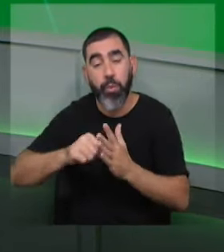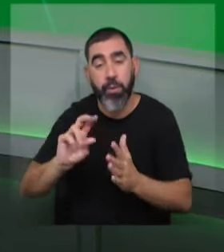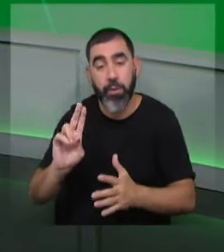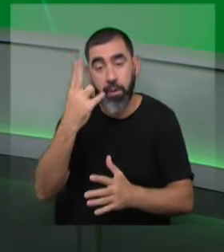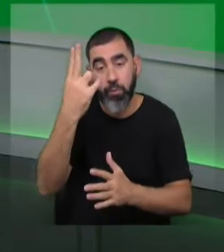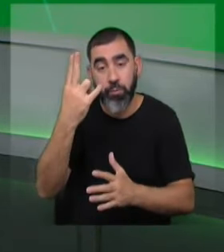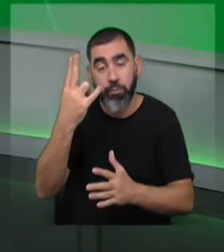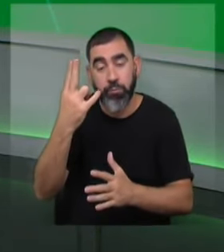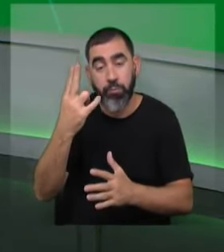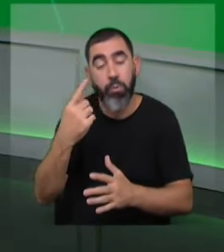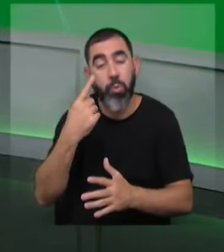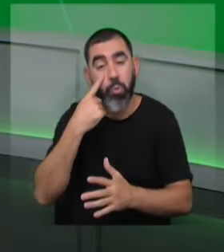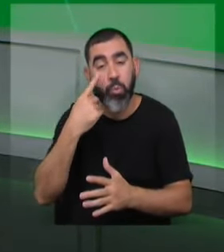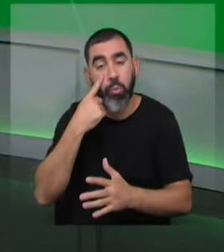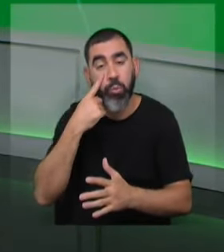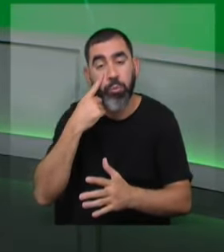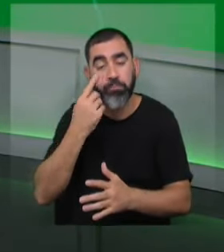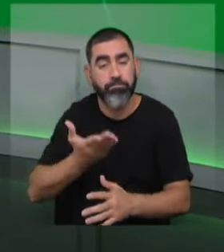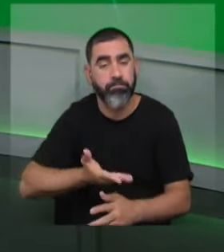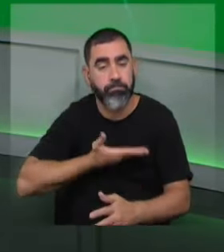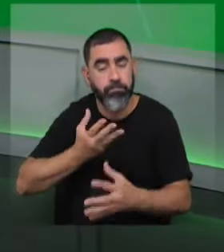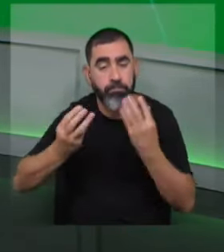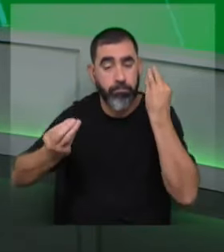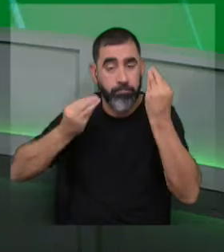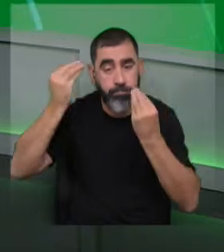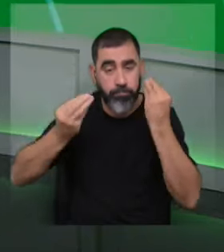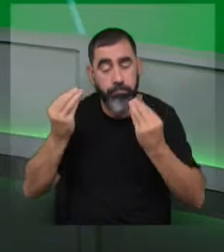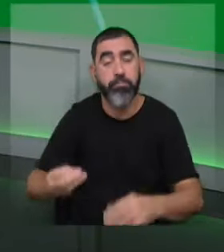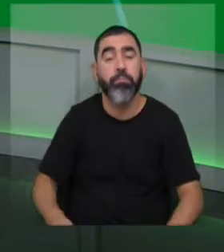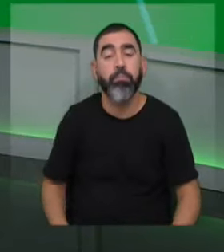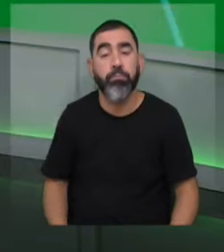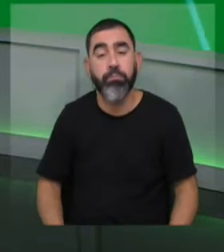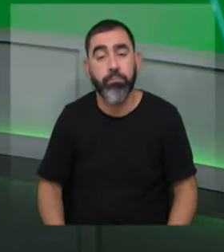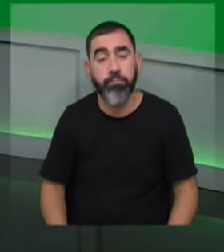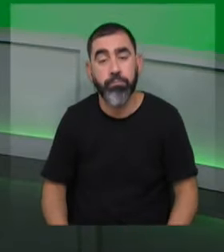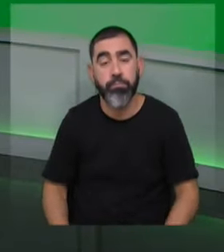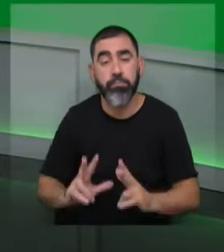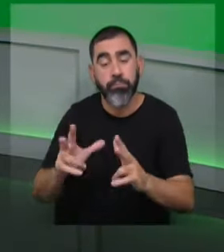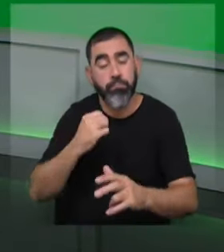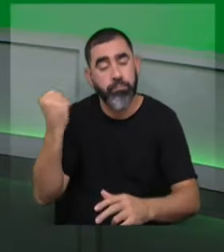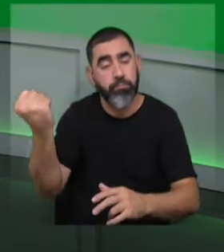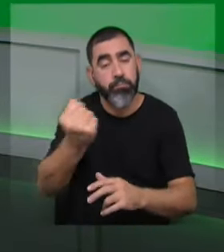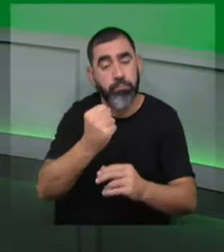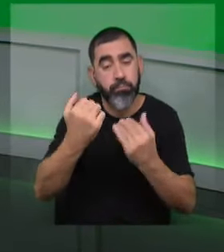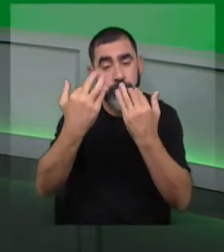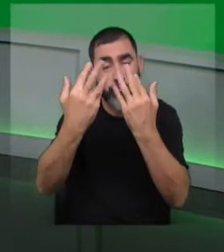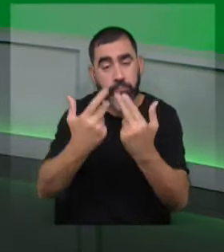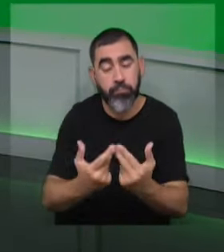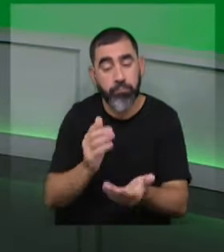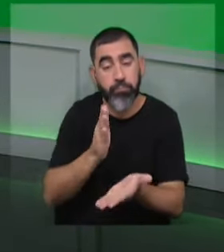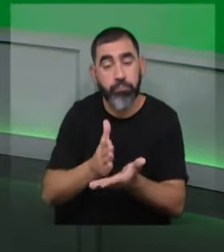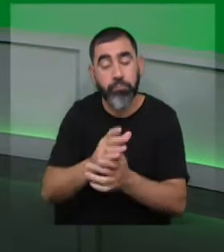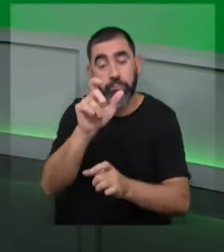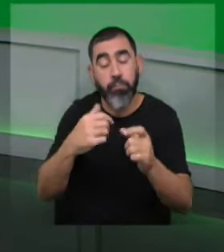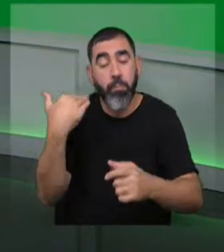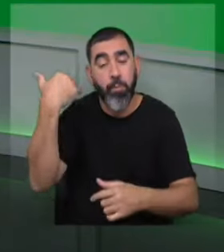Uruguay. Esto para conocer sus principales preocupaciones, reclamos. Allí Cose destacó la importancia de esta organización en los derechos de las